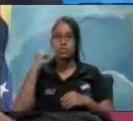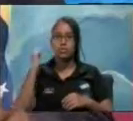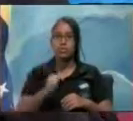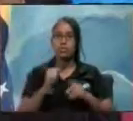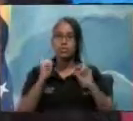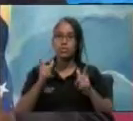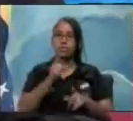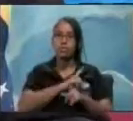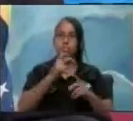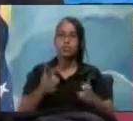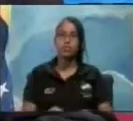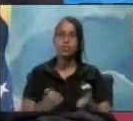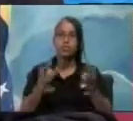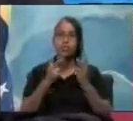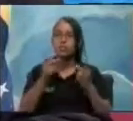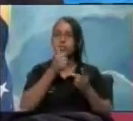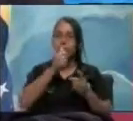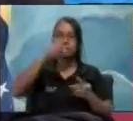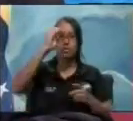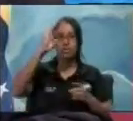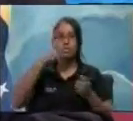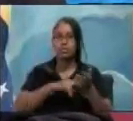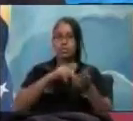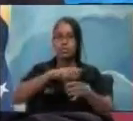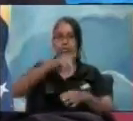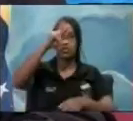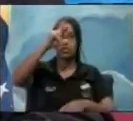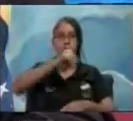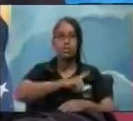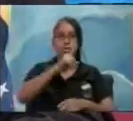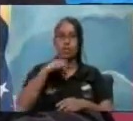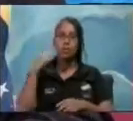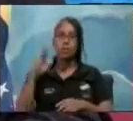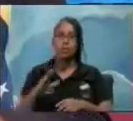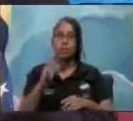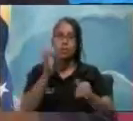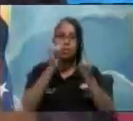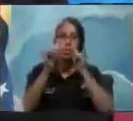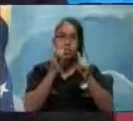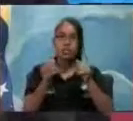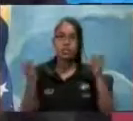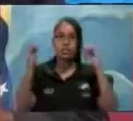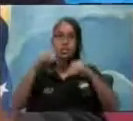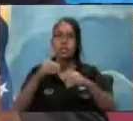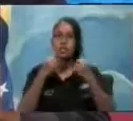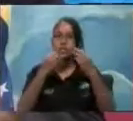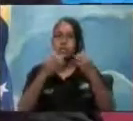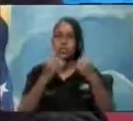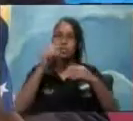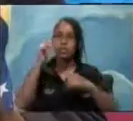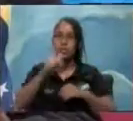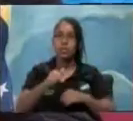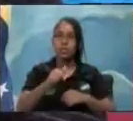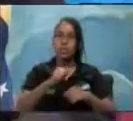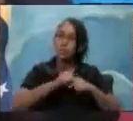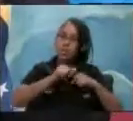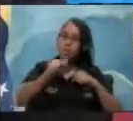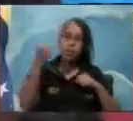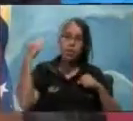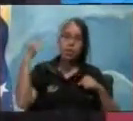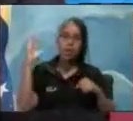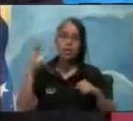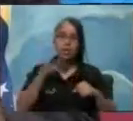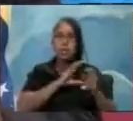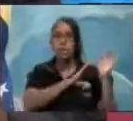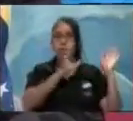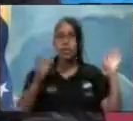vida, a quien Dios resucitó de los muertos. Hay una noticia, y martillamos bastante esto semanas atrás, que mi